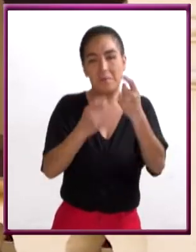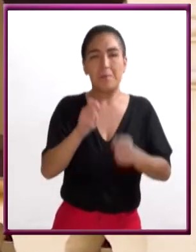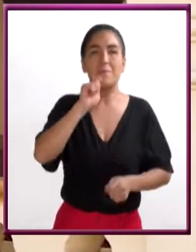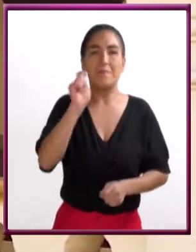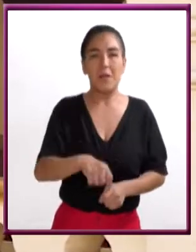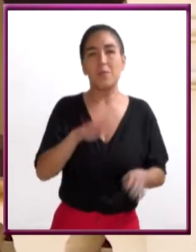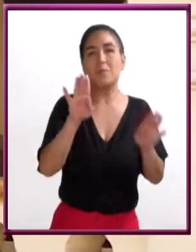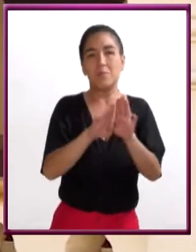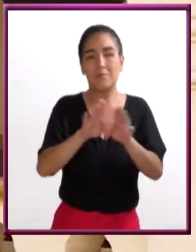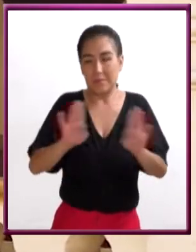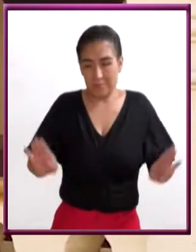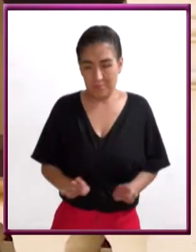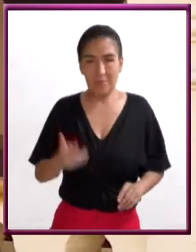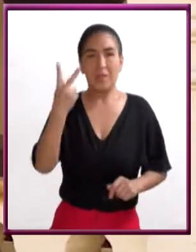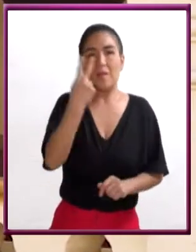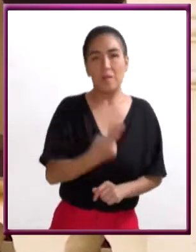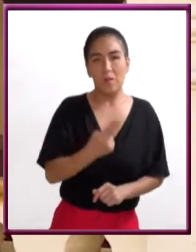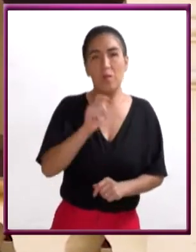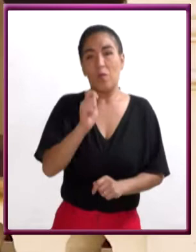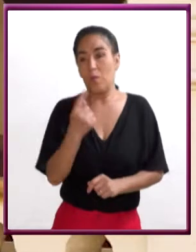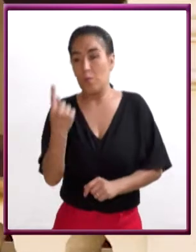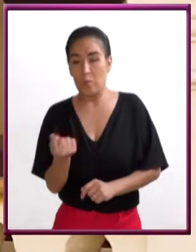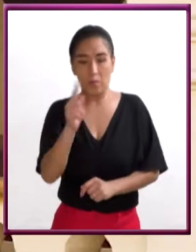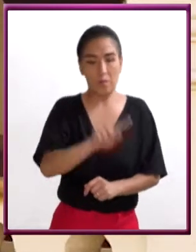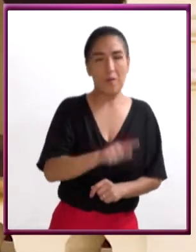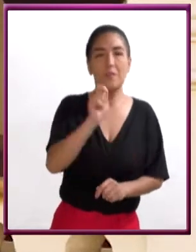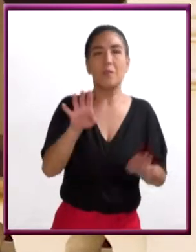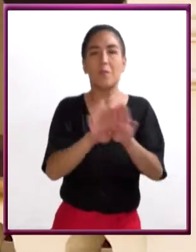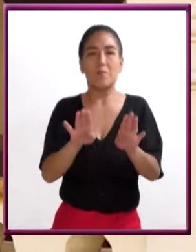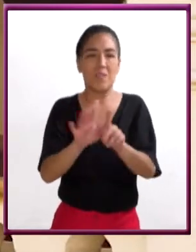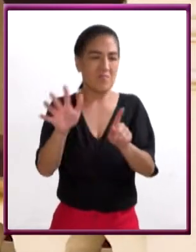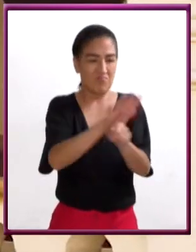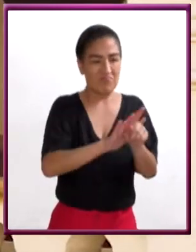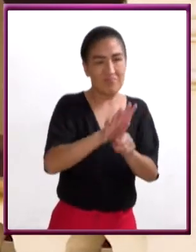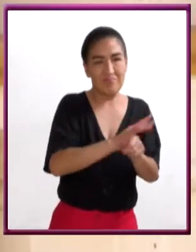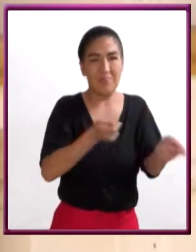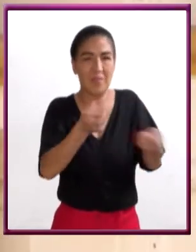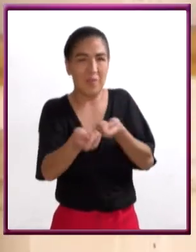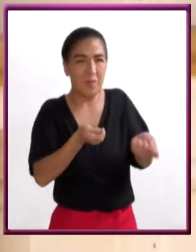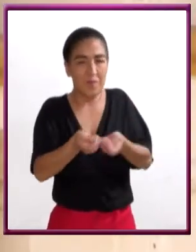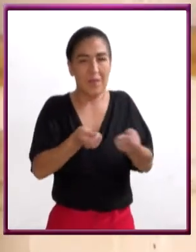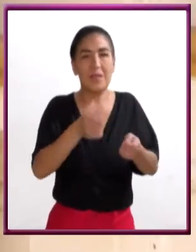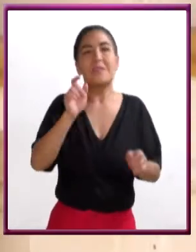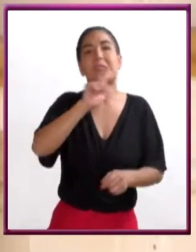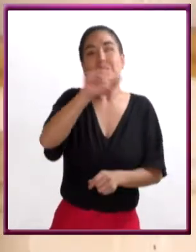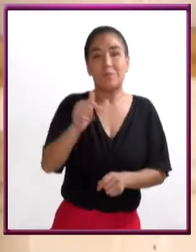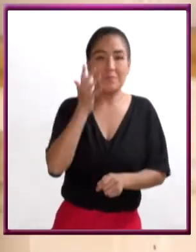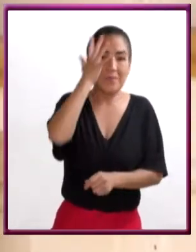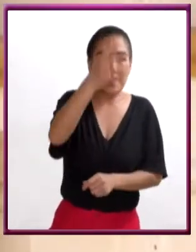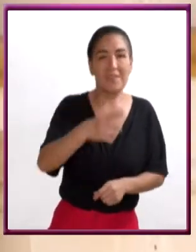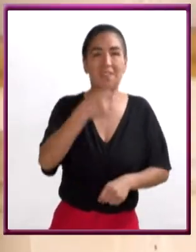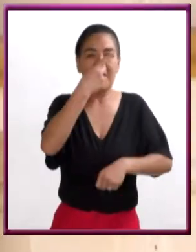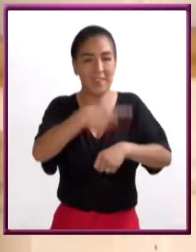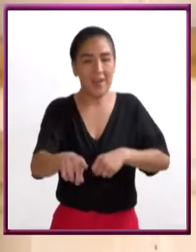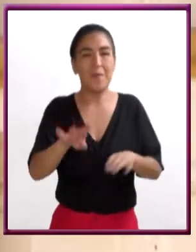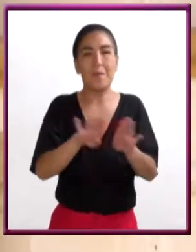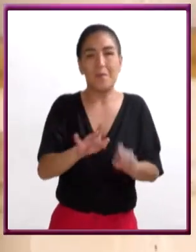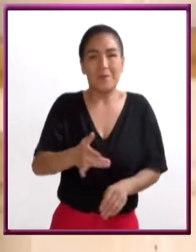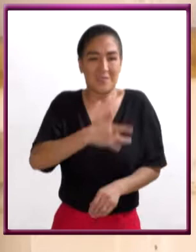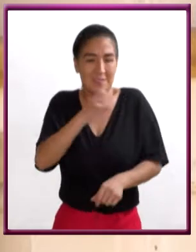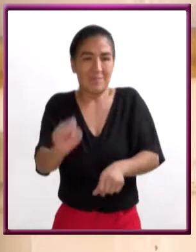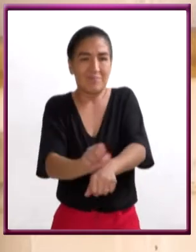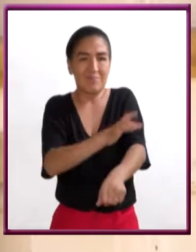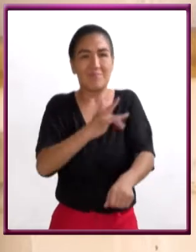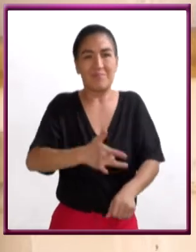y llega a ser común entre parejas donde uno o una manipula y controla al otro. Puede causar daño emocional, pero no es tan fácil